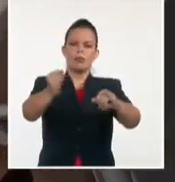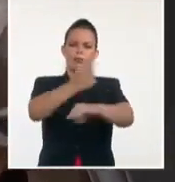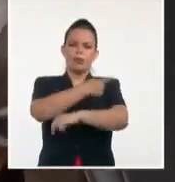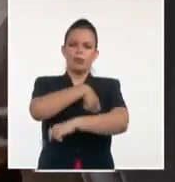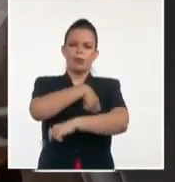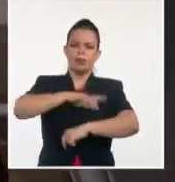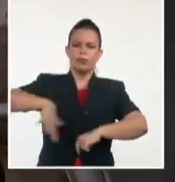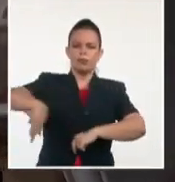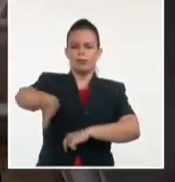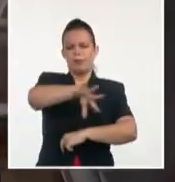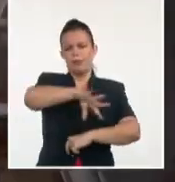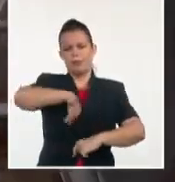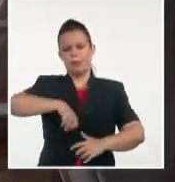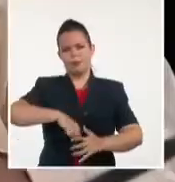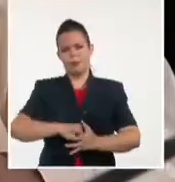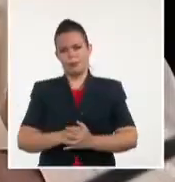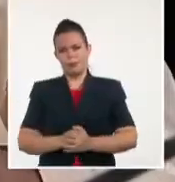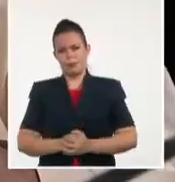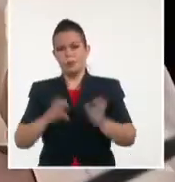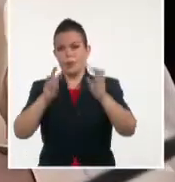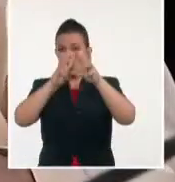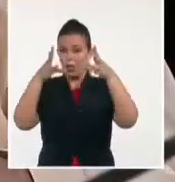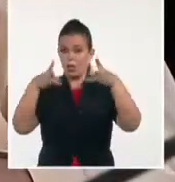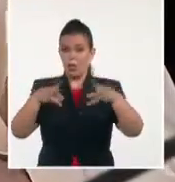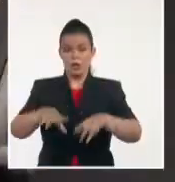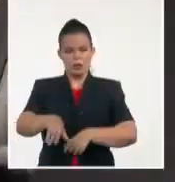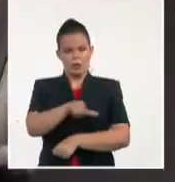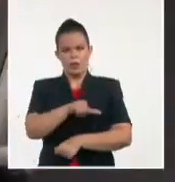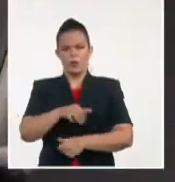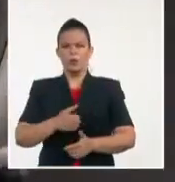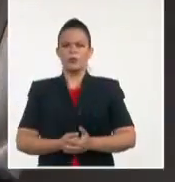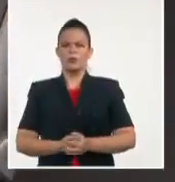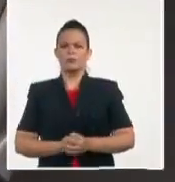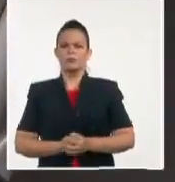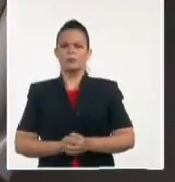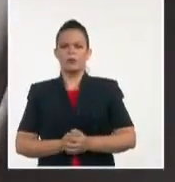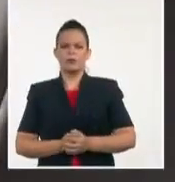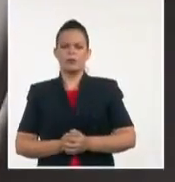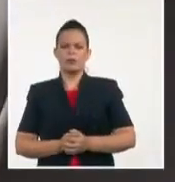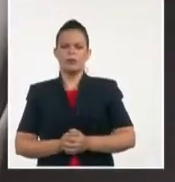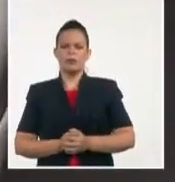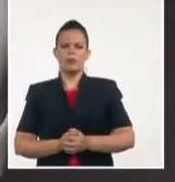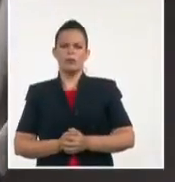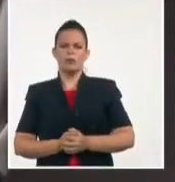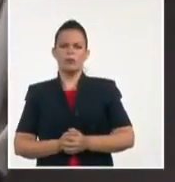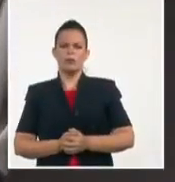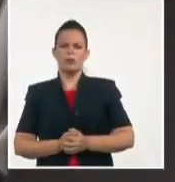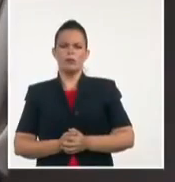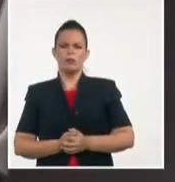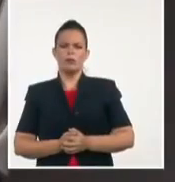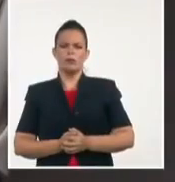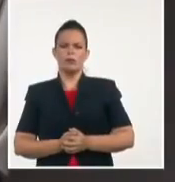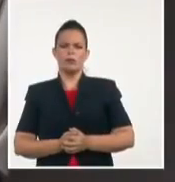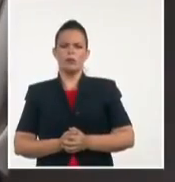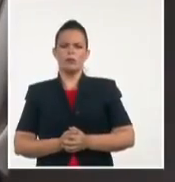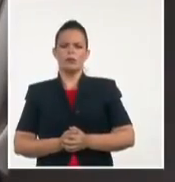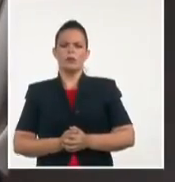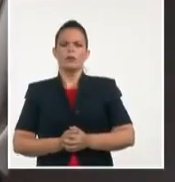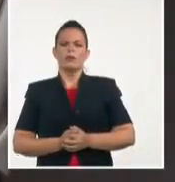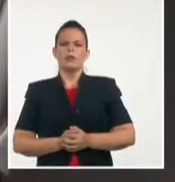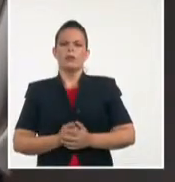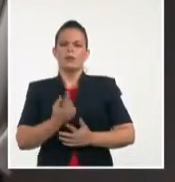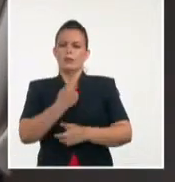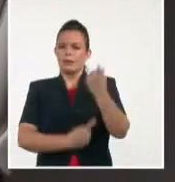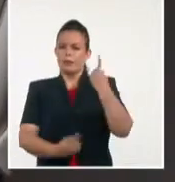y se divulga por las redes a la población, etcétera. Yo creo que una de las cosas interesantes esta vez, Elsa, y por supuesto es una práctica